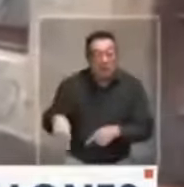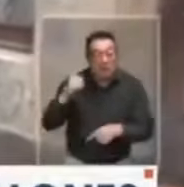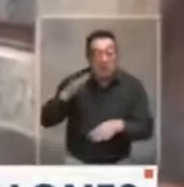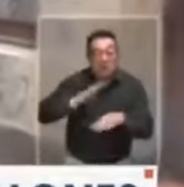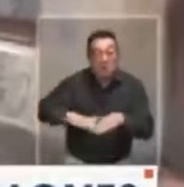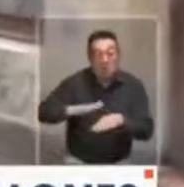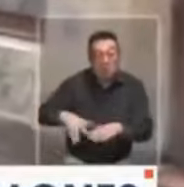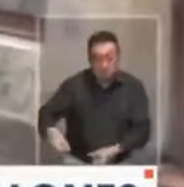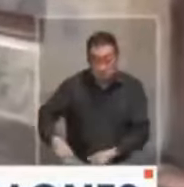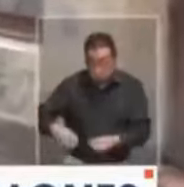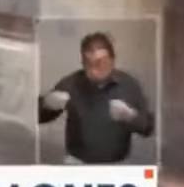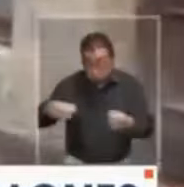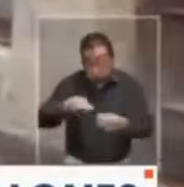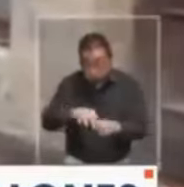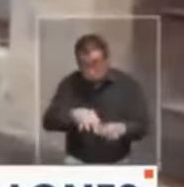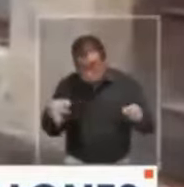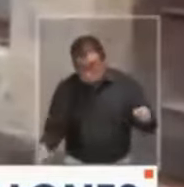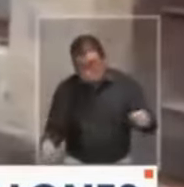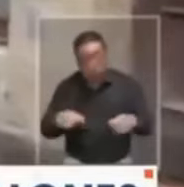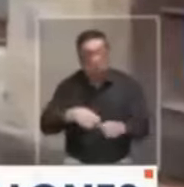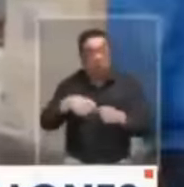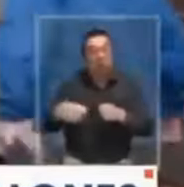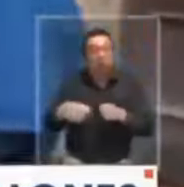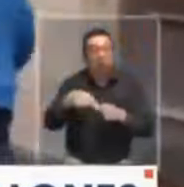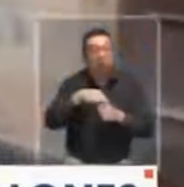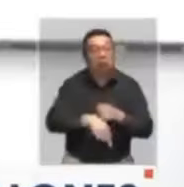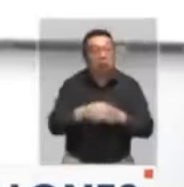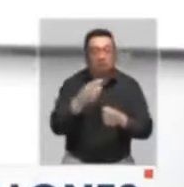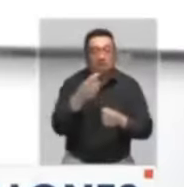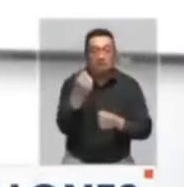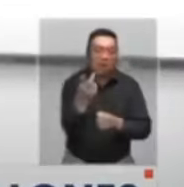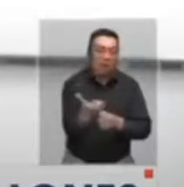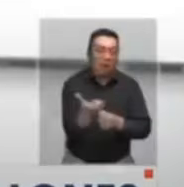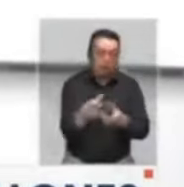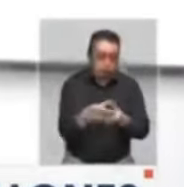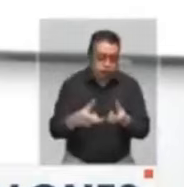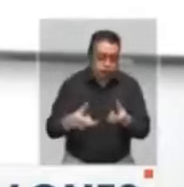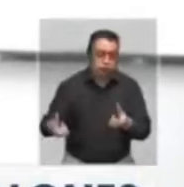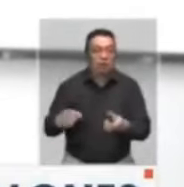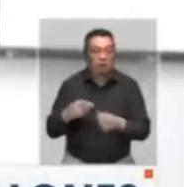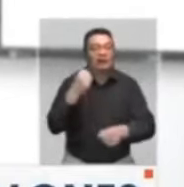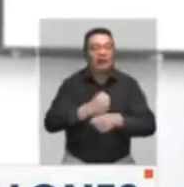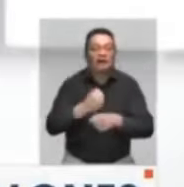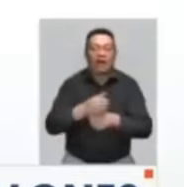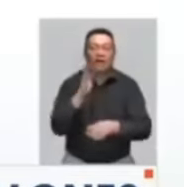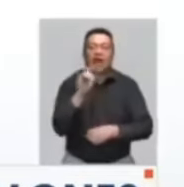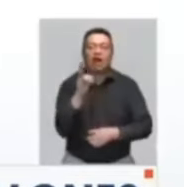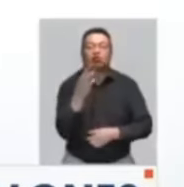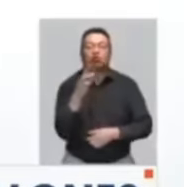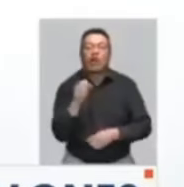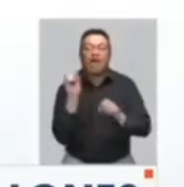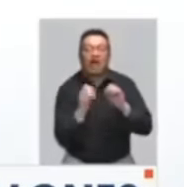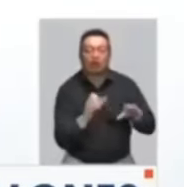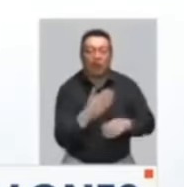papeles y al momento de abrirlo tenía un montón de plata. Belarmino es recolector de basura en Punta Arenas. Lo que para él